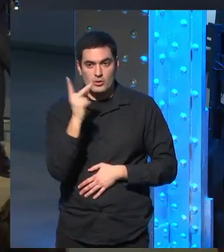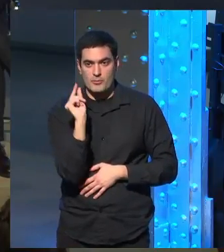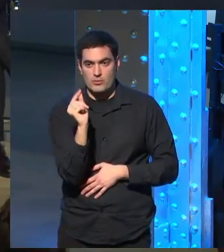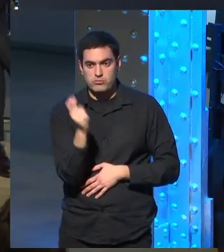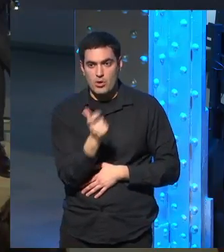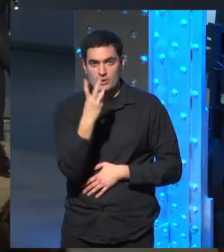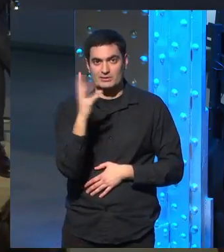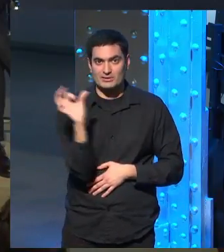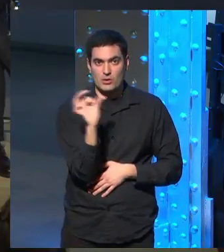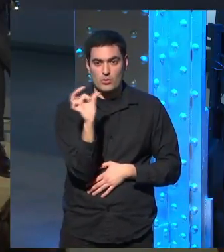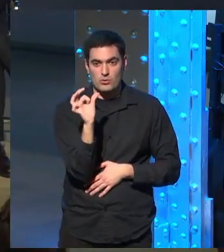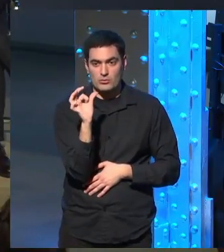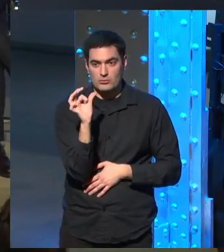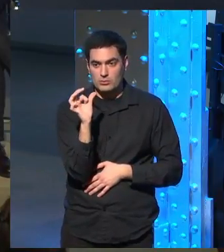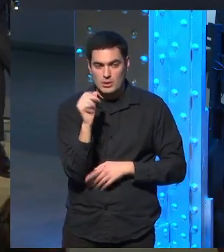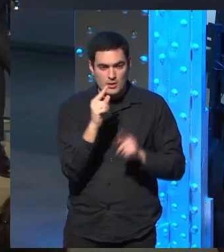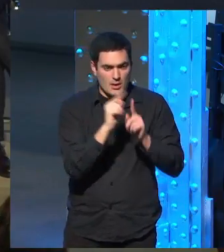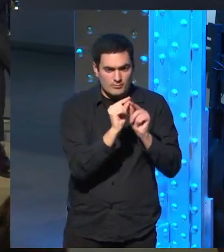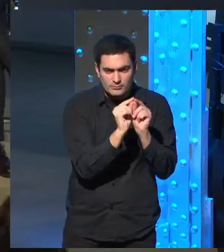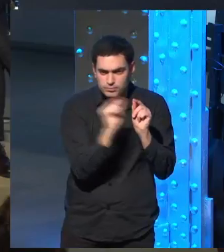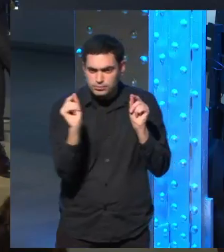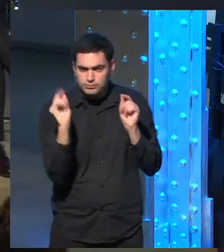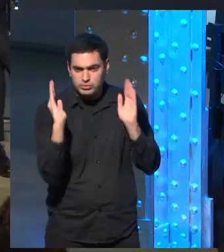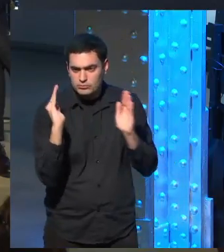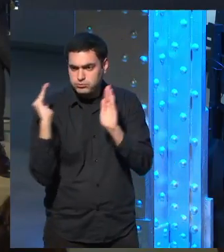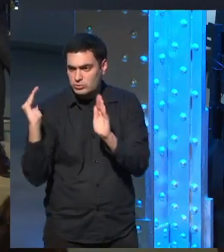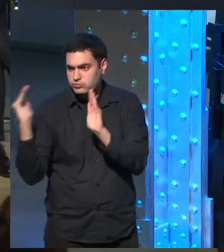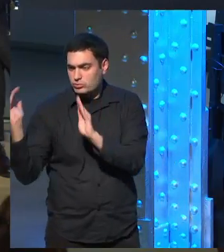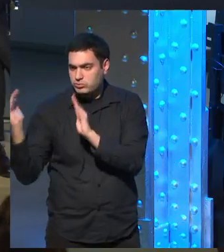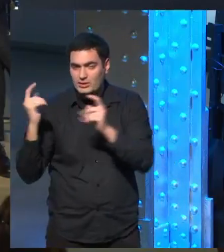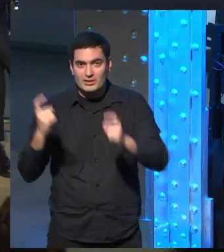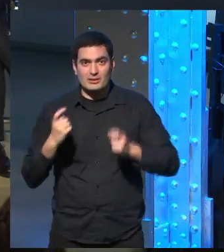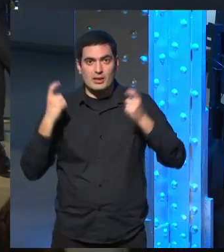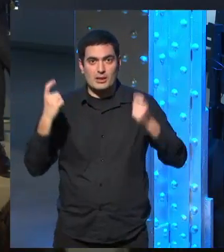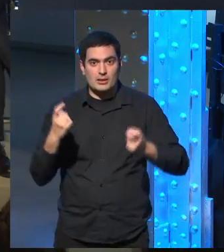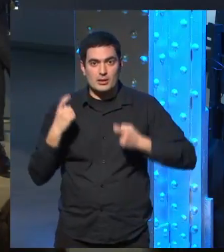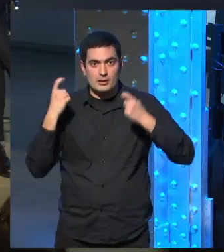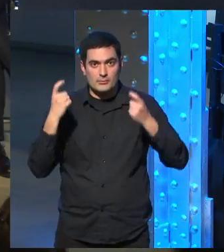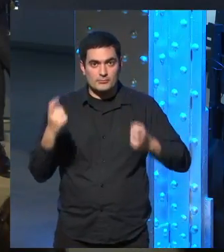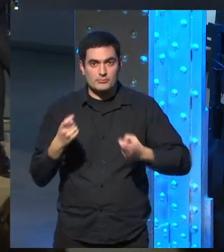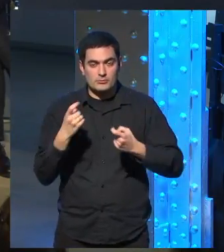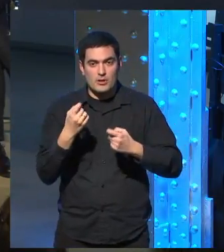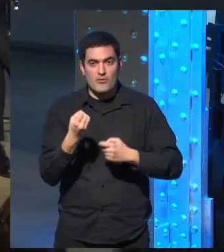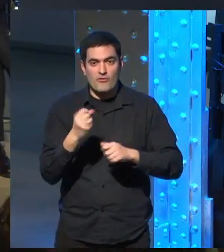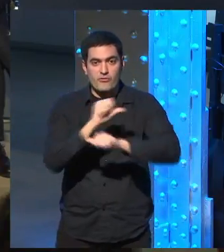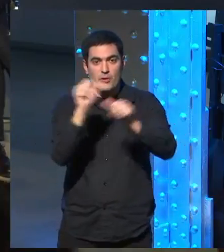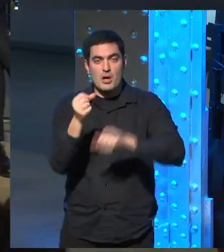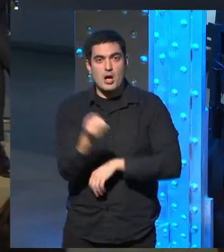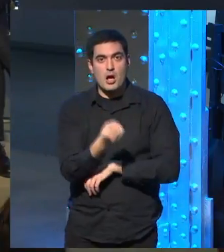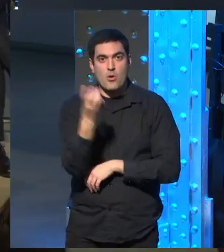minutos 11 segundos. De aquí a aquí tanto, de aquí a aquí tanto. O sea, intenta coaccionar de alguna manera,